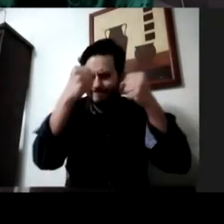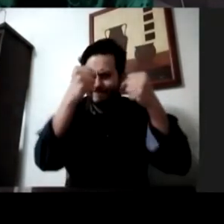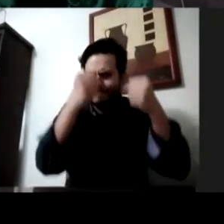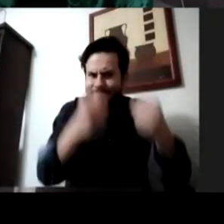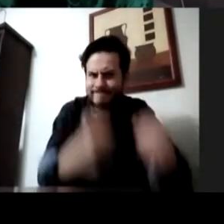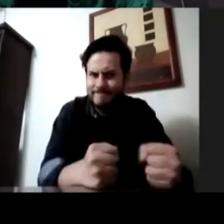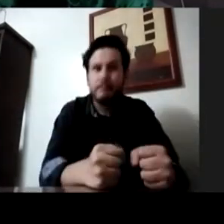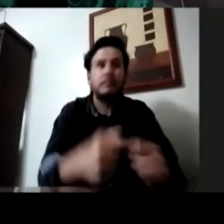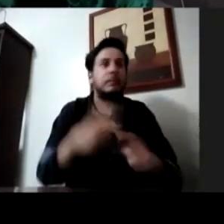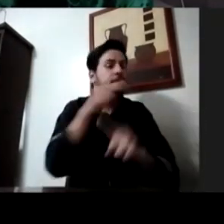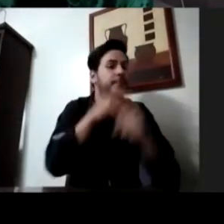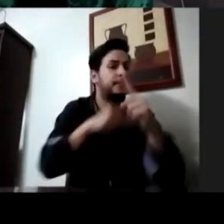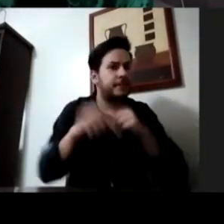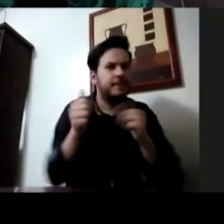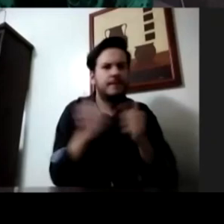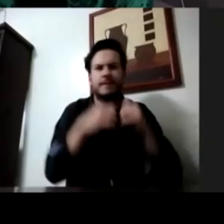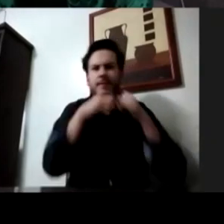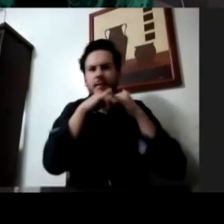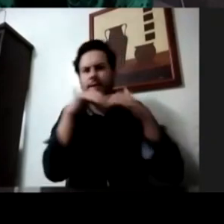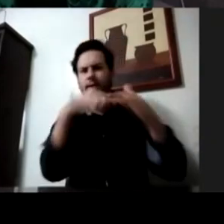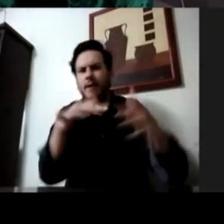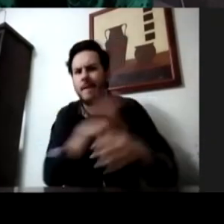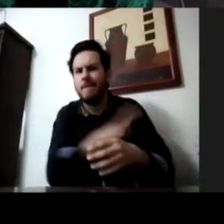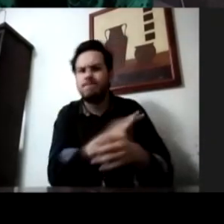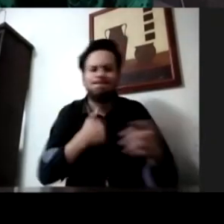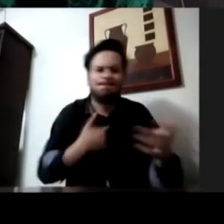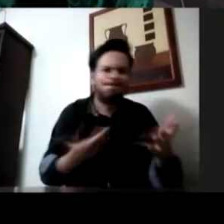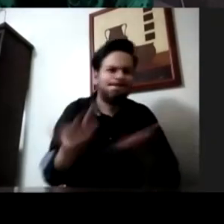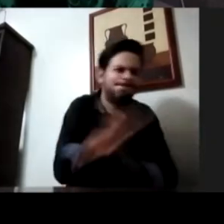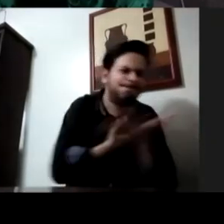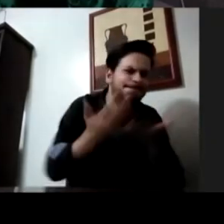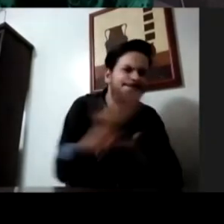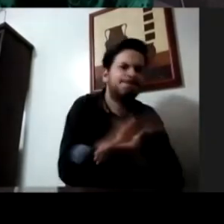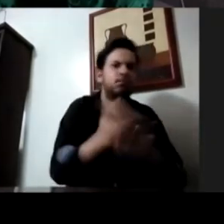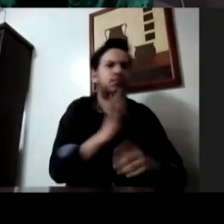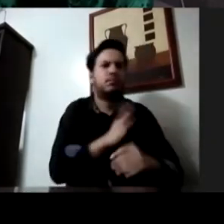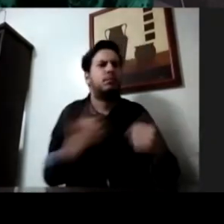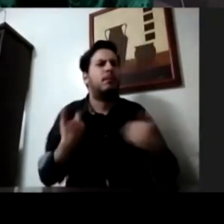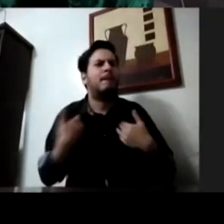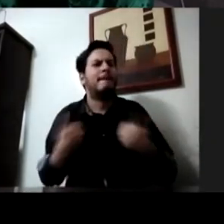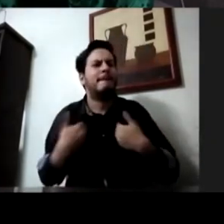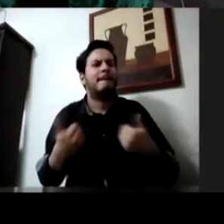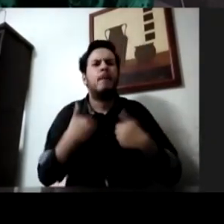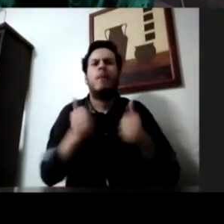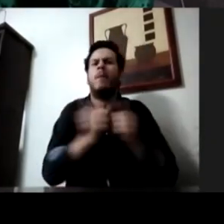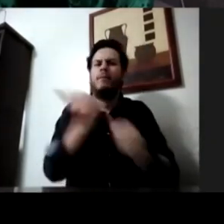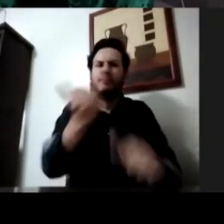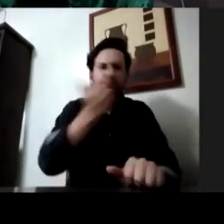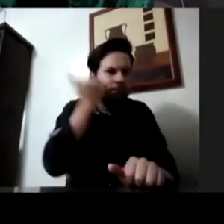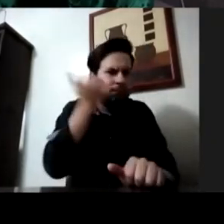estén informados y pueden compartir lo que entienden con sus alumnos.